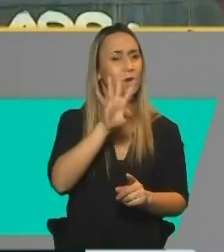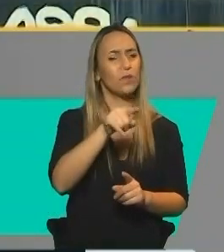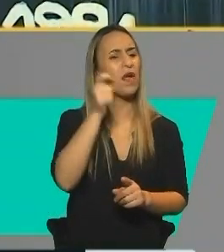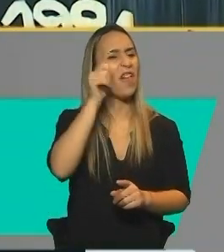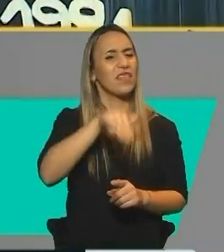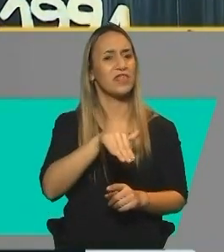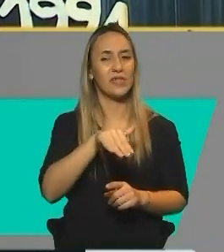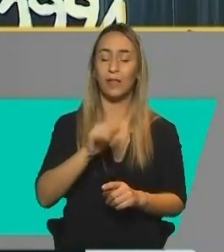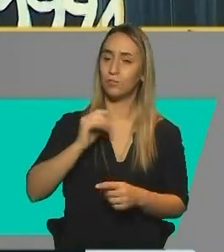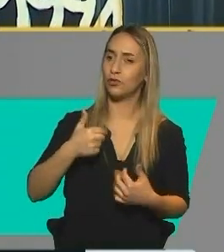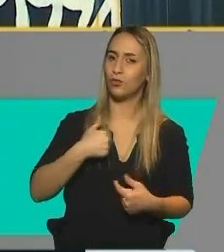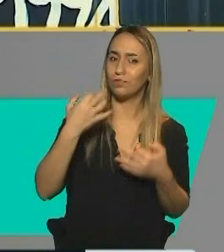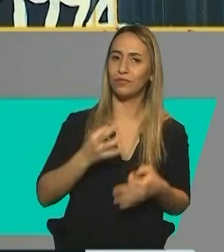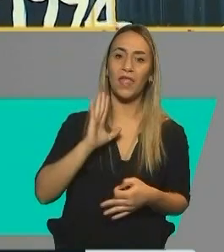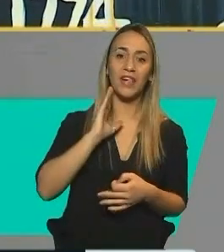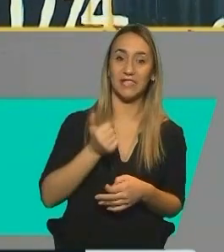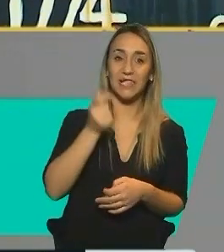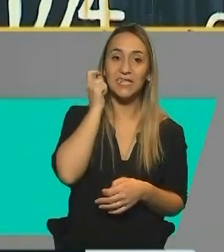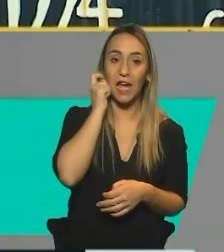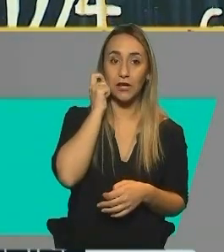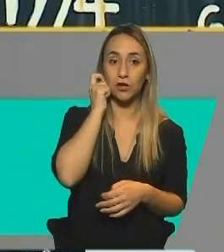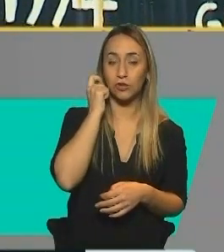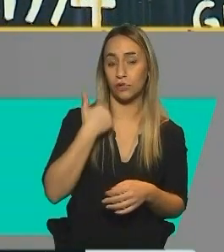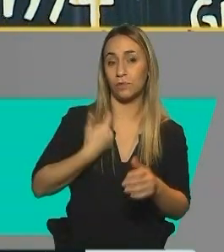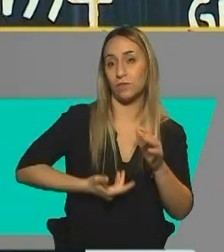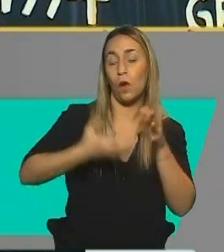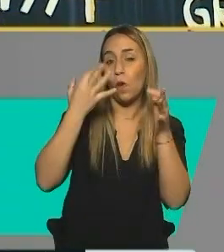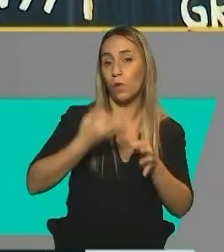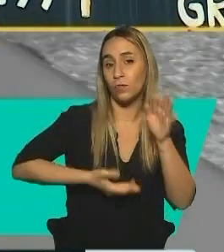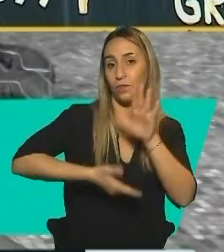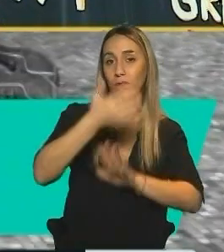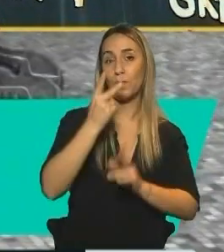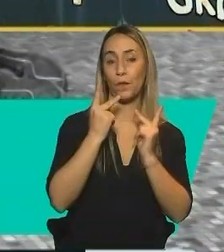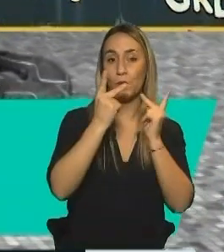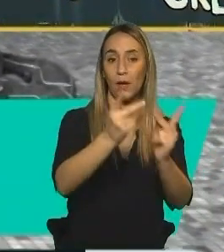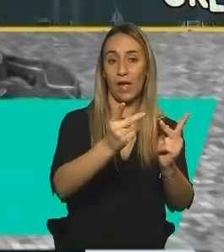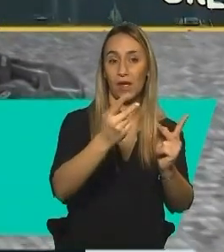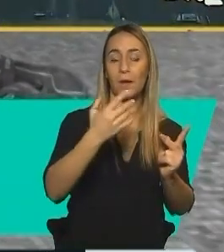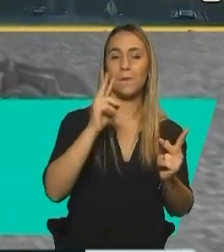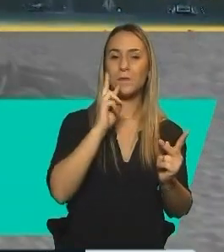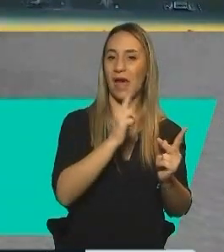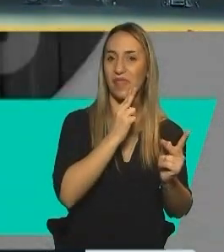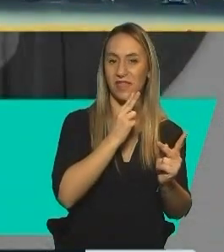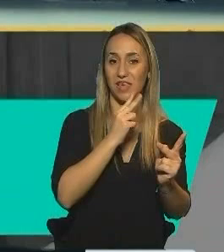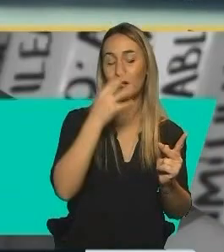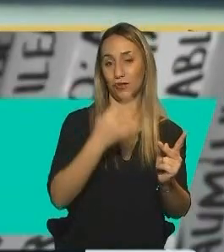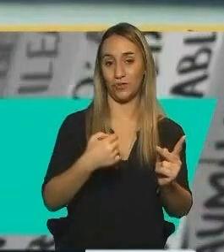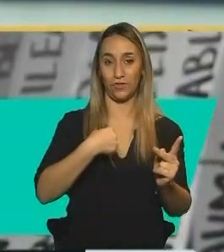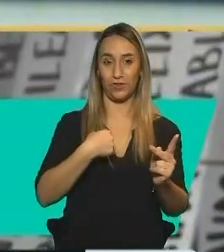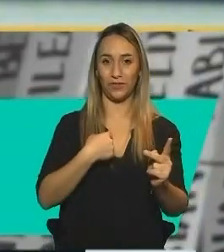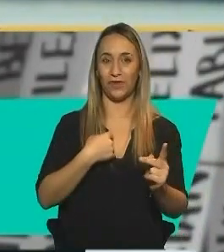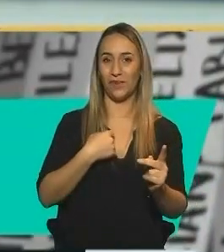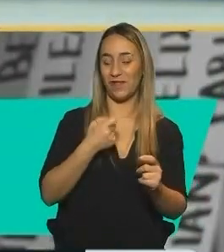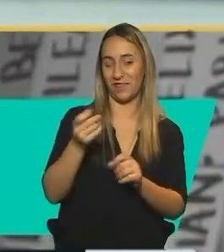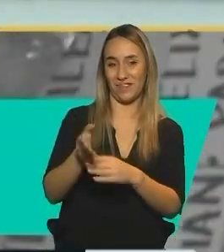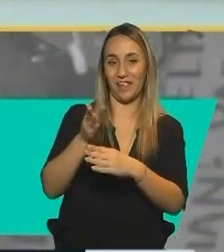edad tenías? Yo tenía 16 años, me había ido de viaje. Mi madrina, como había cumplido años, yo soy el 7 de julio,